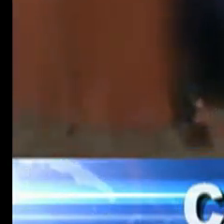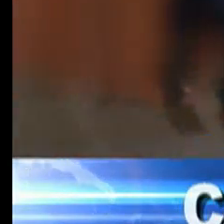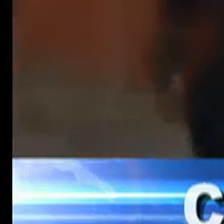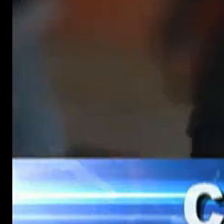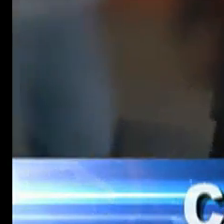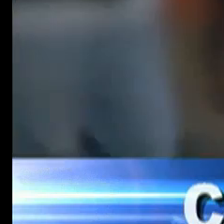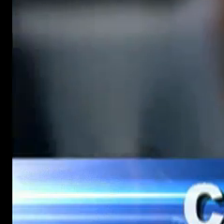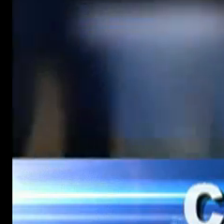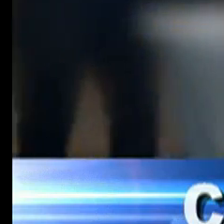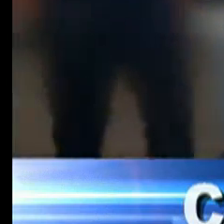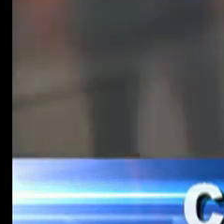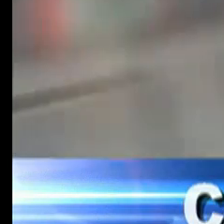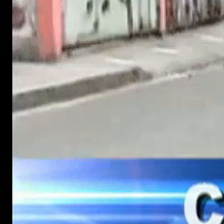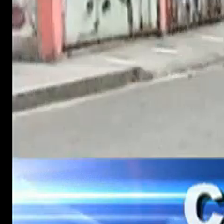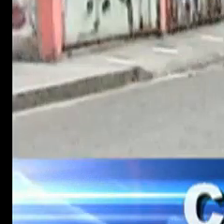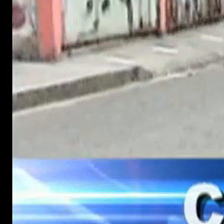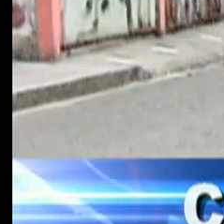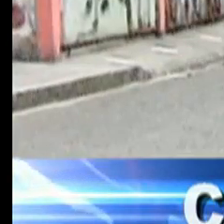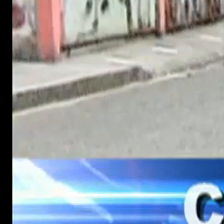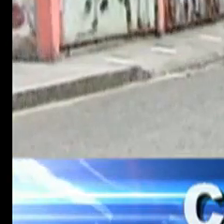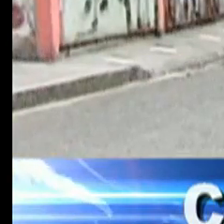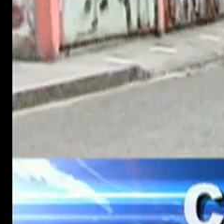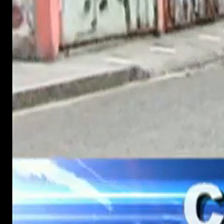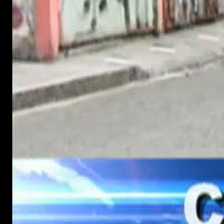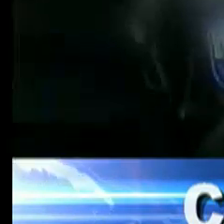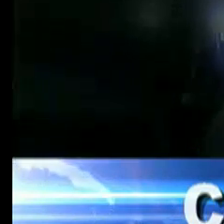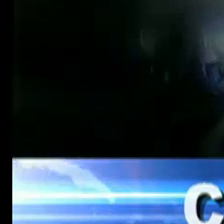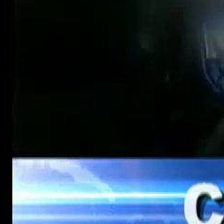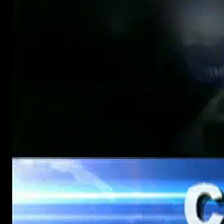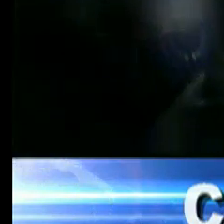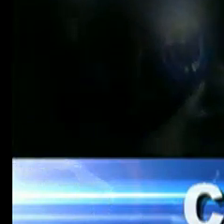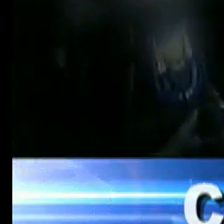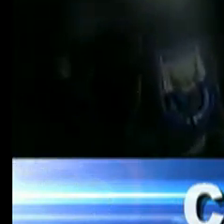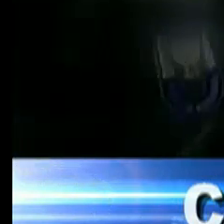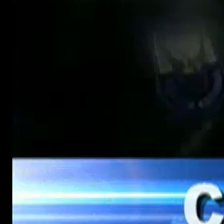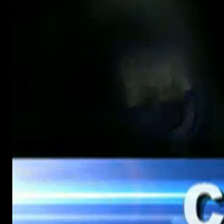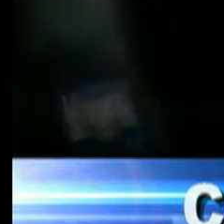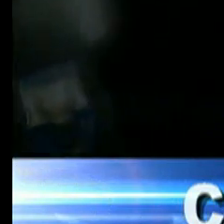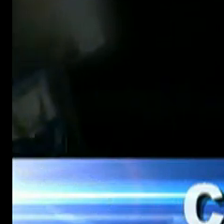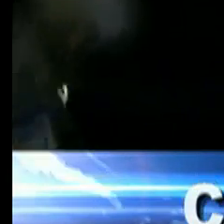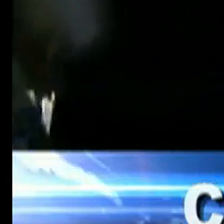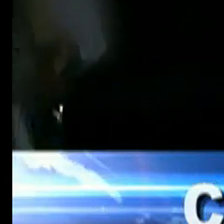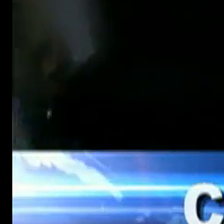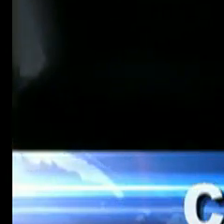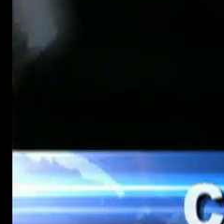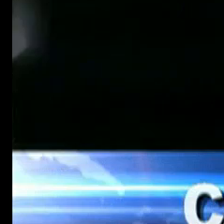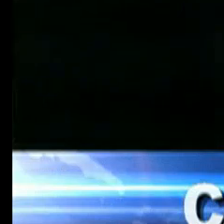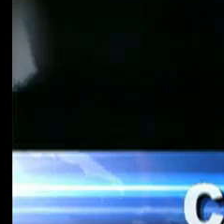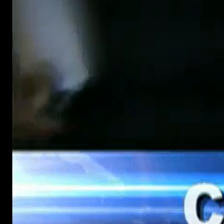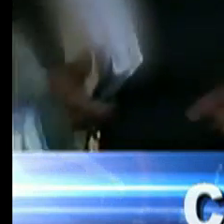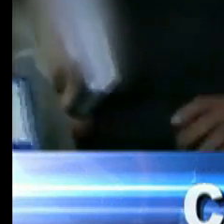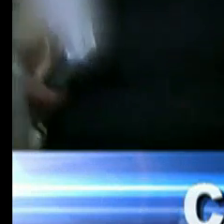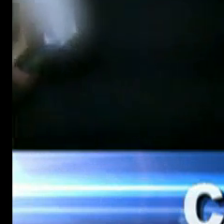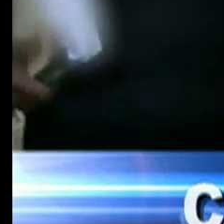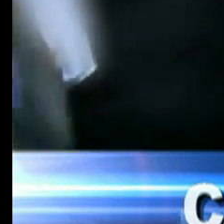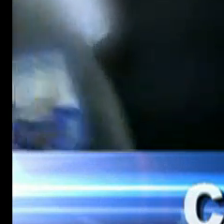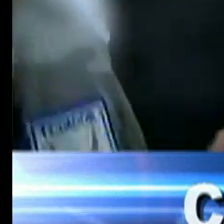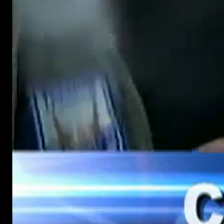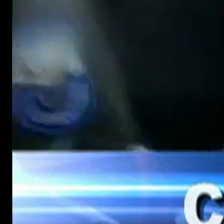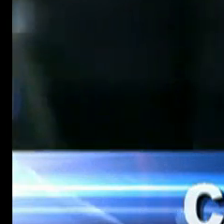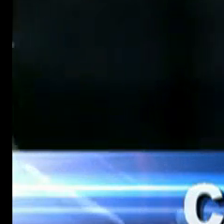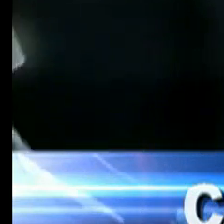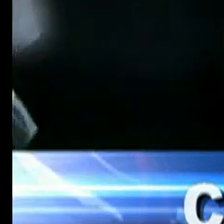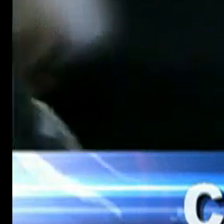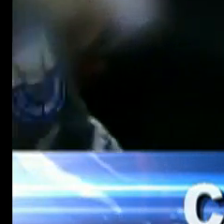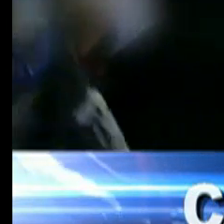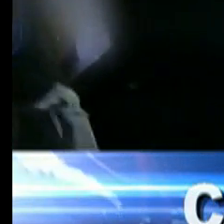y tendencia ilegal de armas. El Rey fue uno de los más buscados por la policía a finales de la década de